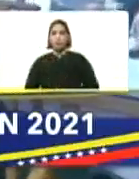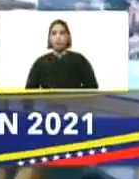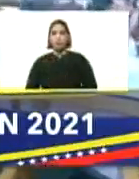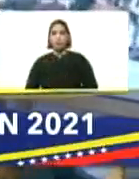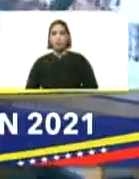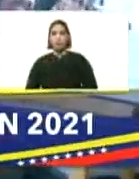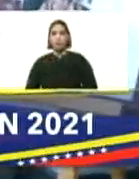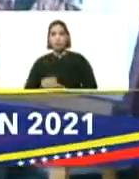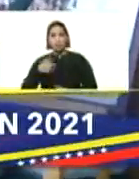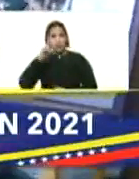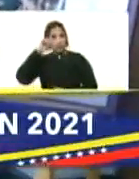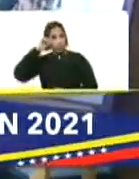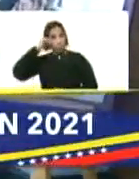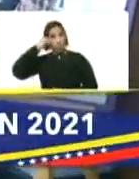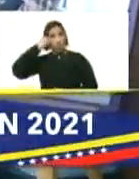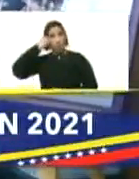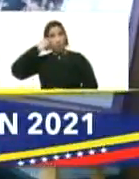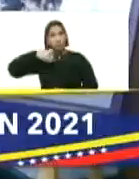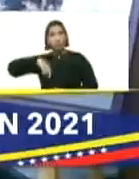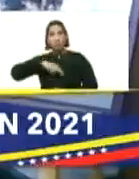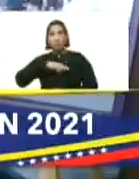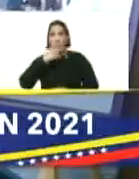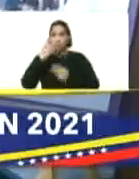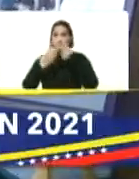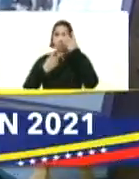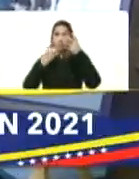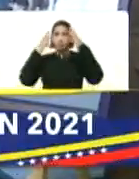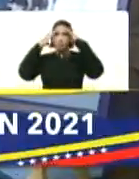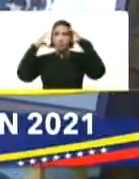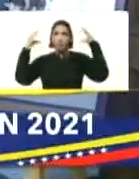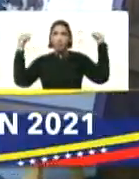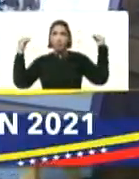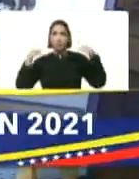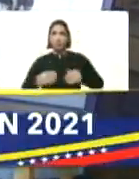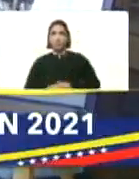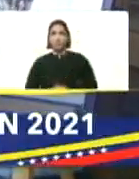este recuerdo de nuestra visita a Vietnam